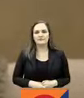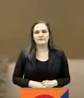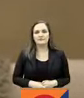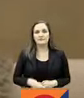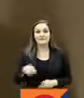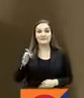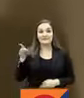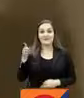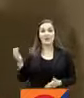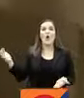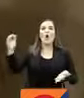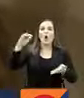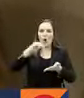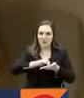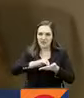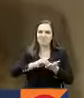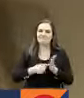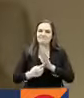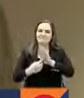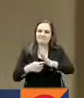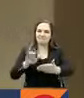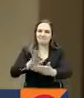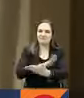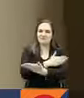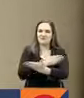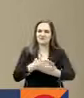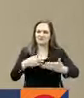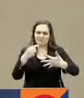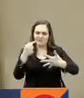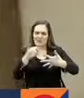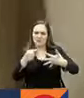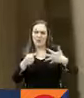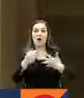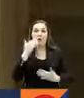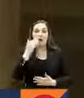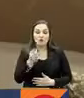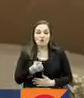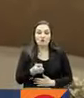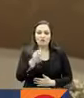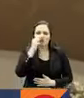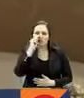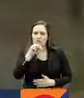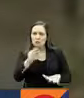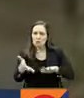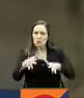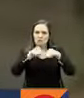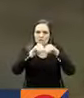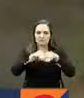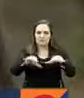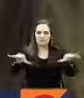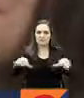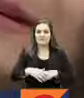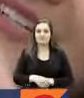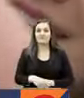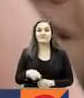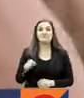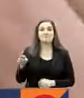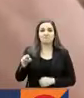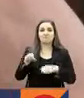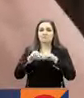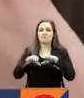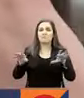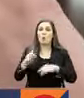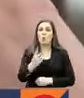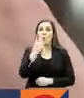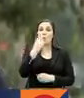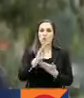Shaira retoma su carrera musical con un álbum que será estrenado a mediados de este año. Desde larga duración ya se conoció la